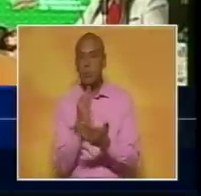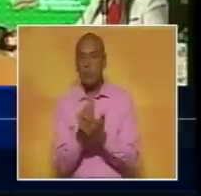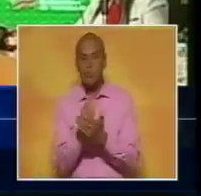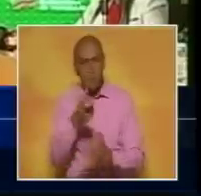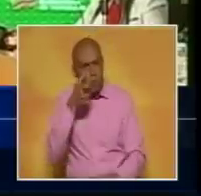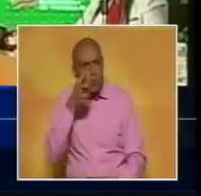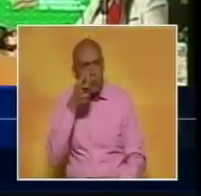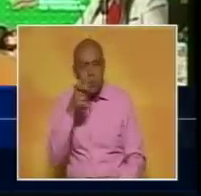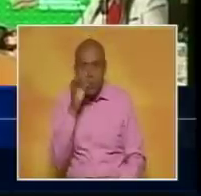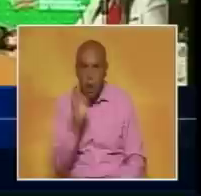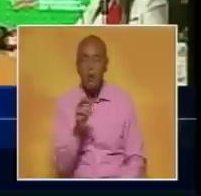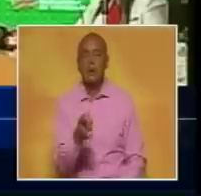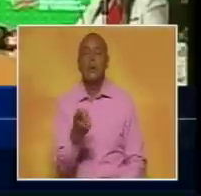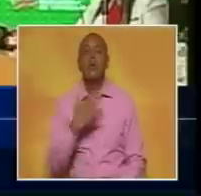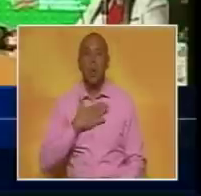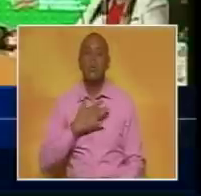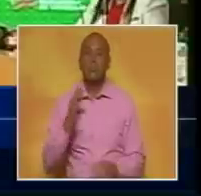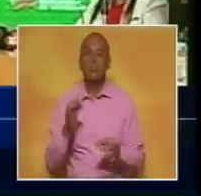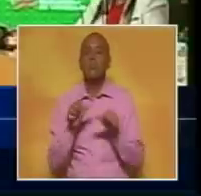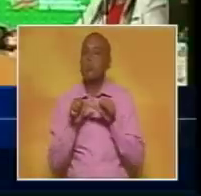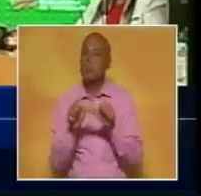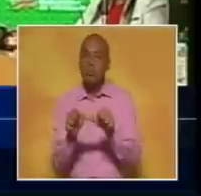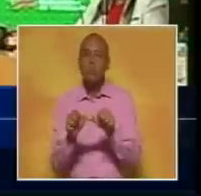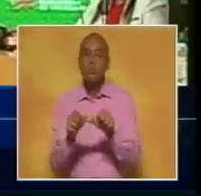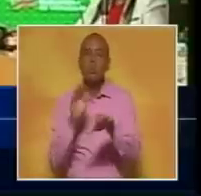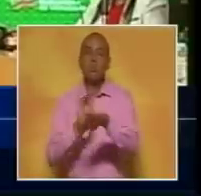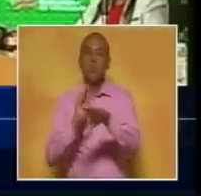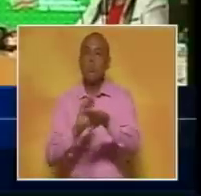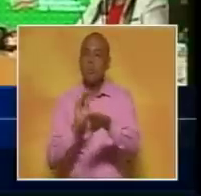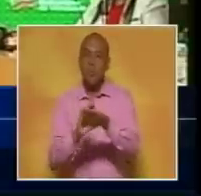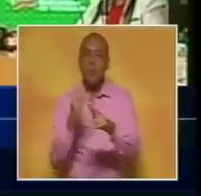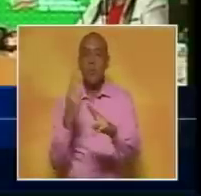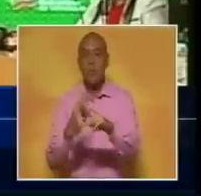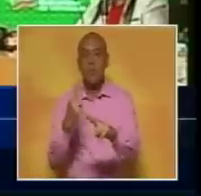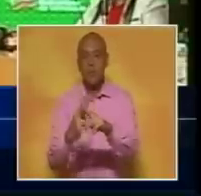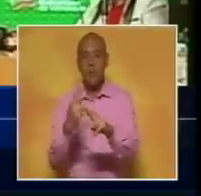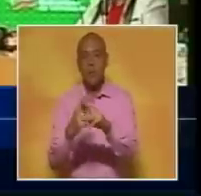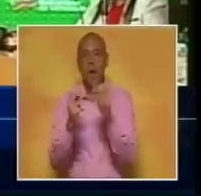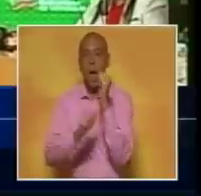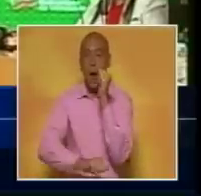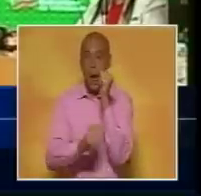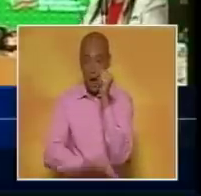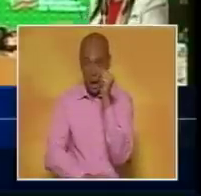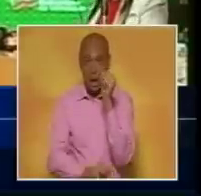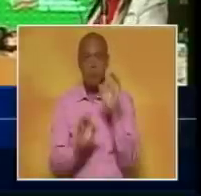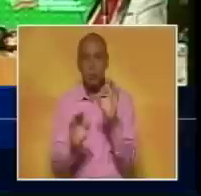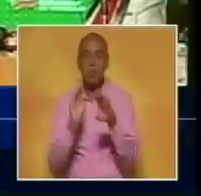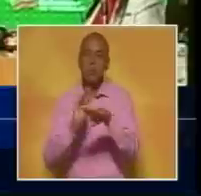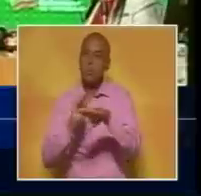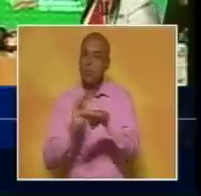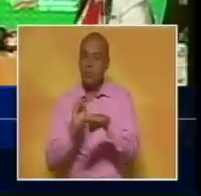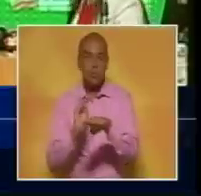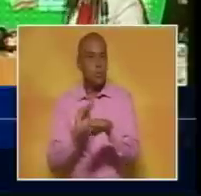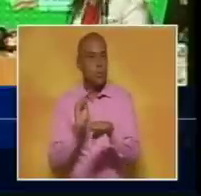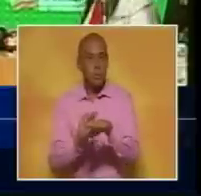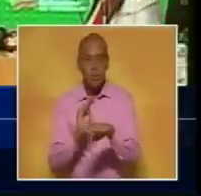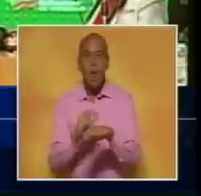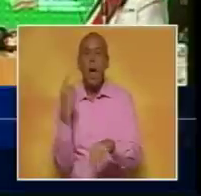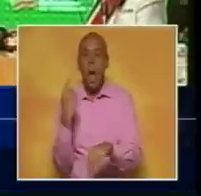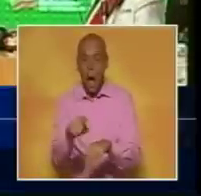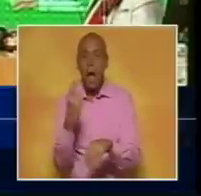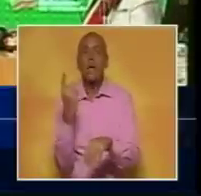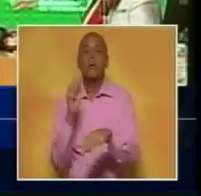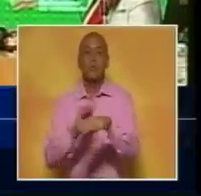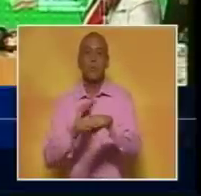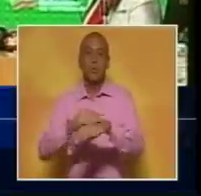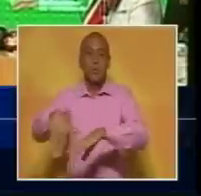decidido continuar con el alerta naranja en fase 2 activo. Continúa el alerta naranja y